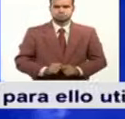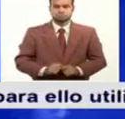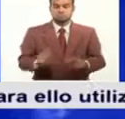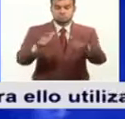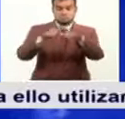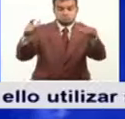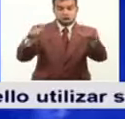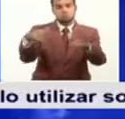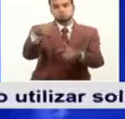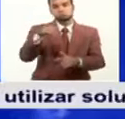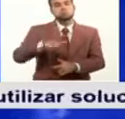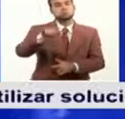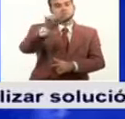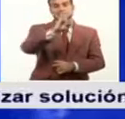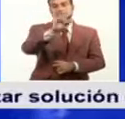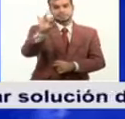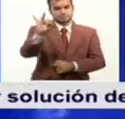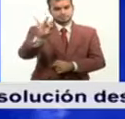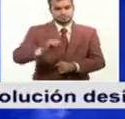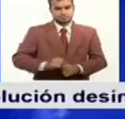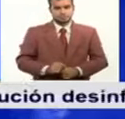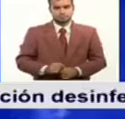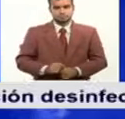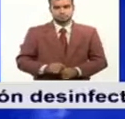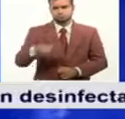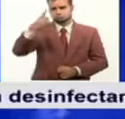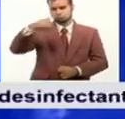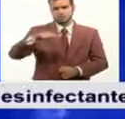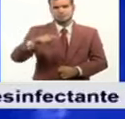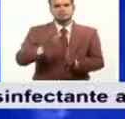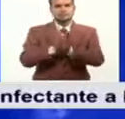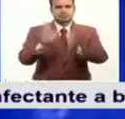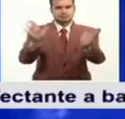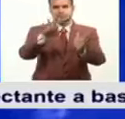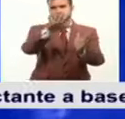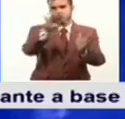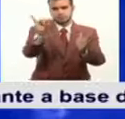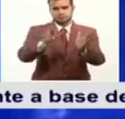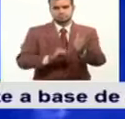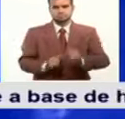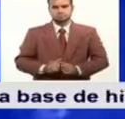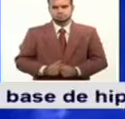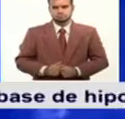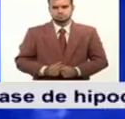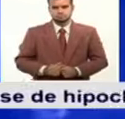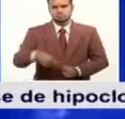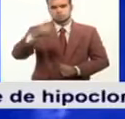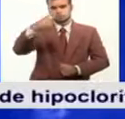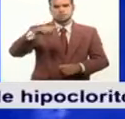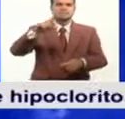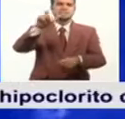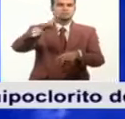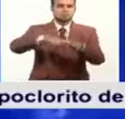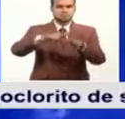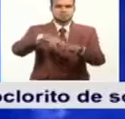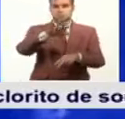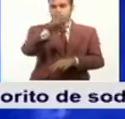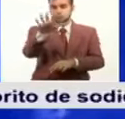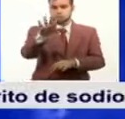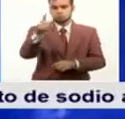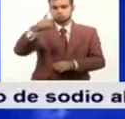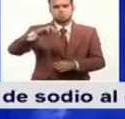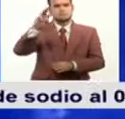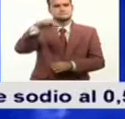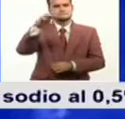Boyero, 67, San Miguel del Padrón con 56, Centro Habana 55,